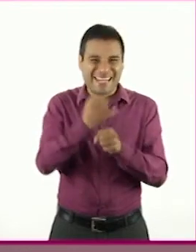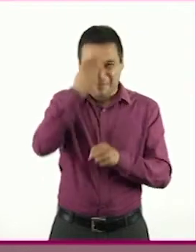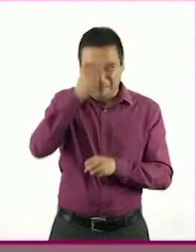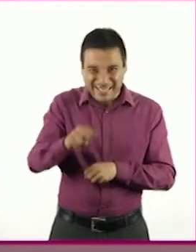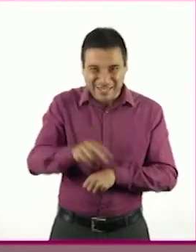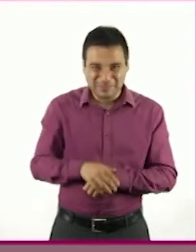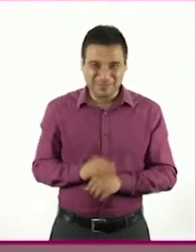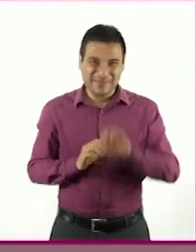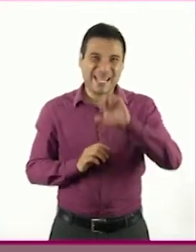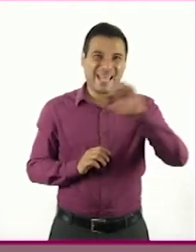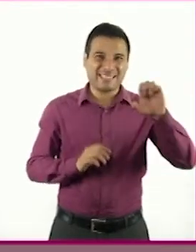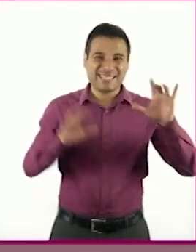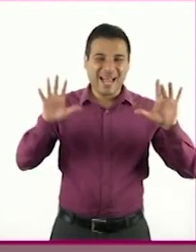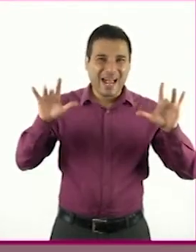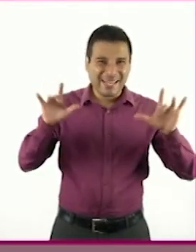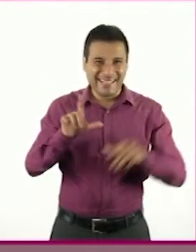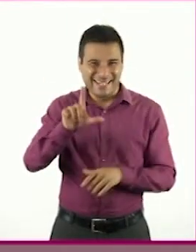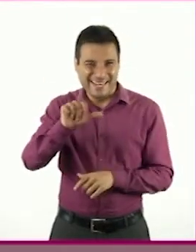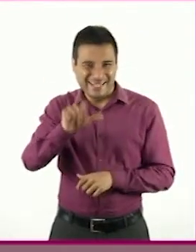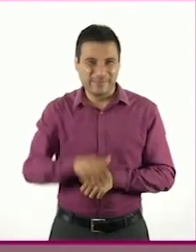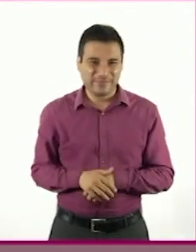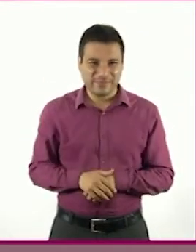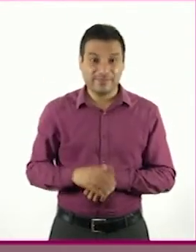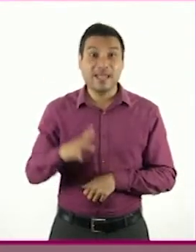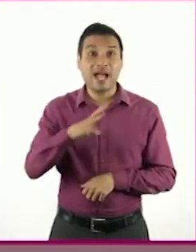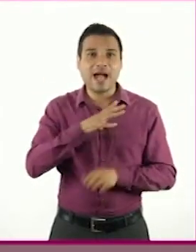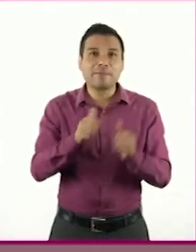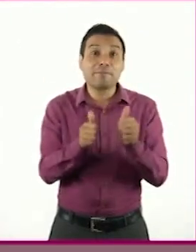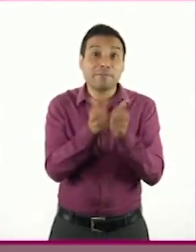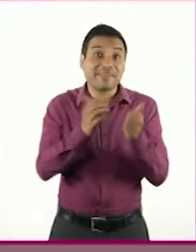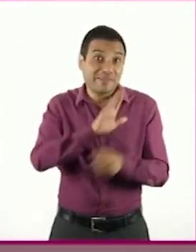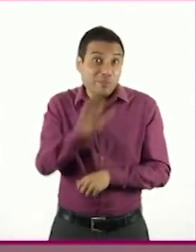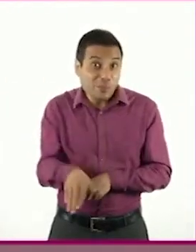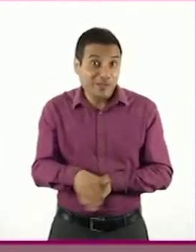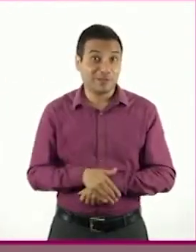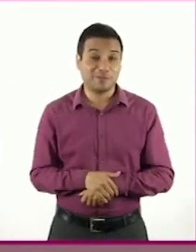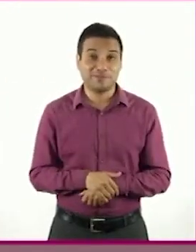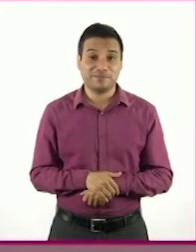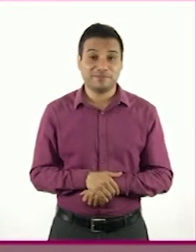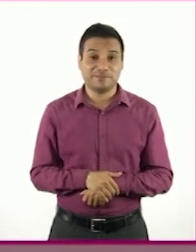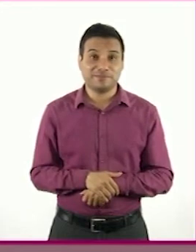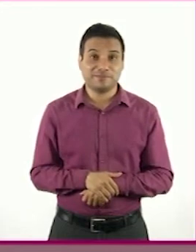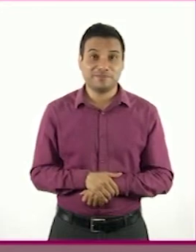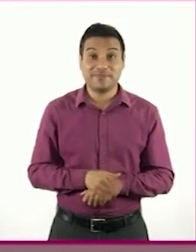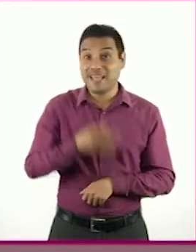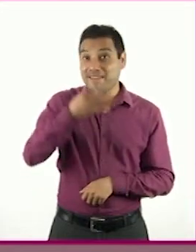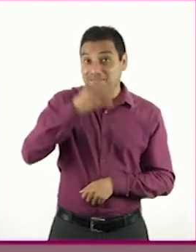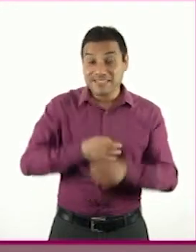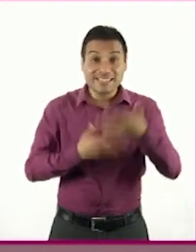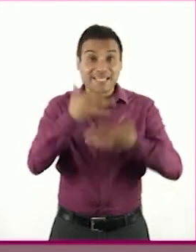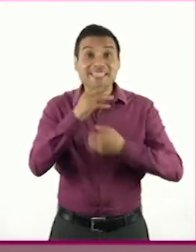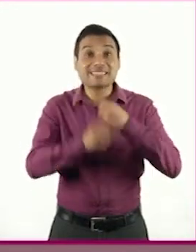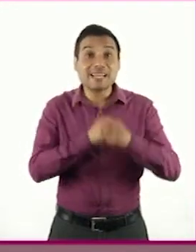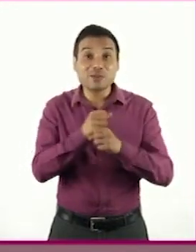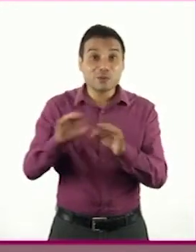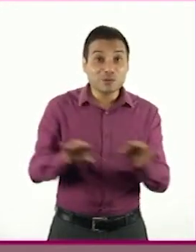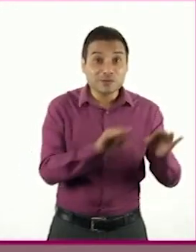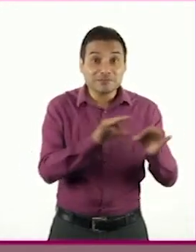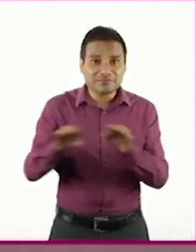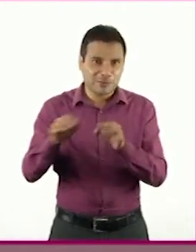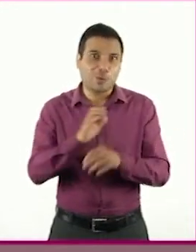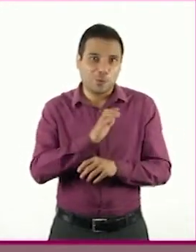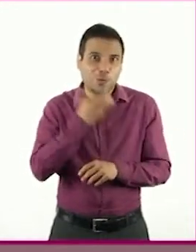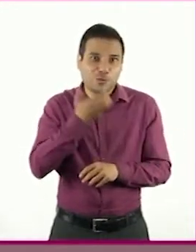del este de Los Ángeles se puede encontrar pan de muerto. Y las fiestas de 15 años son muy